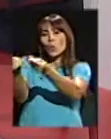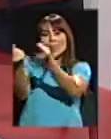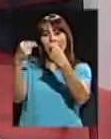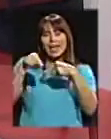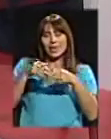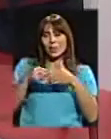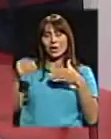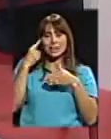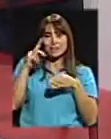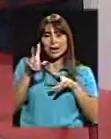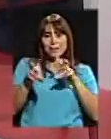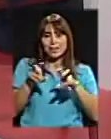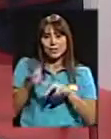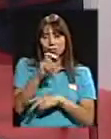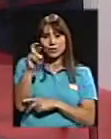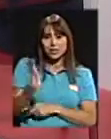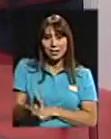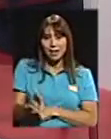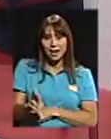de colocar